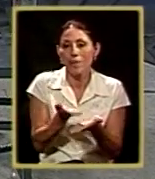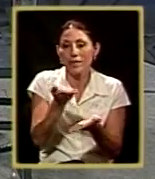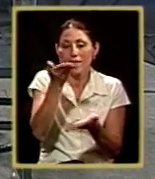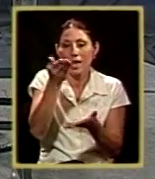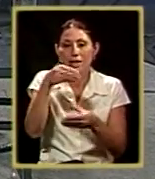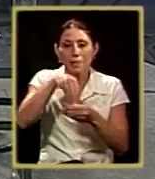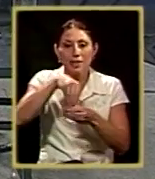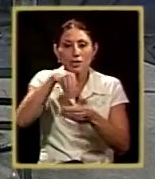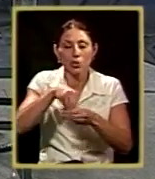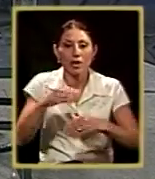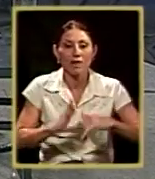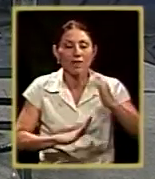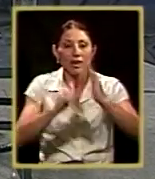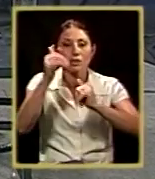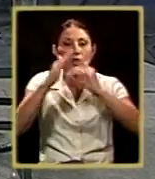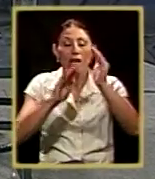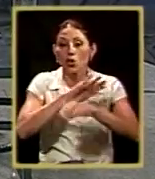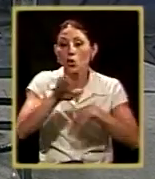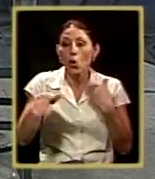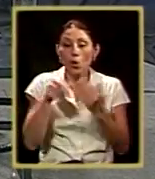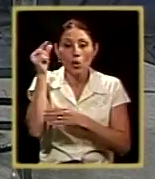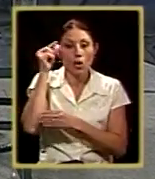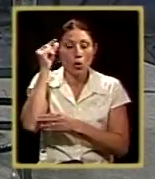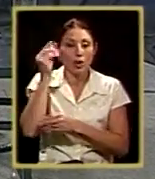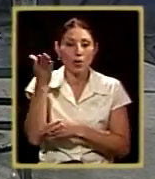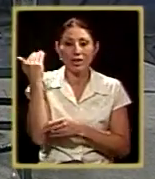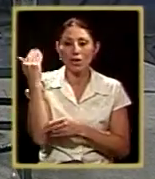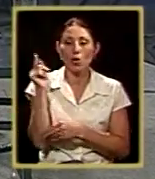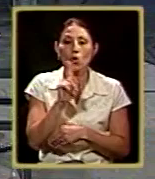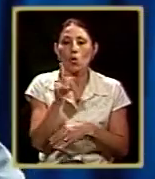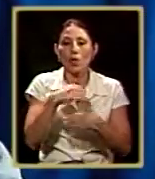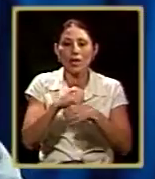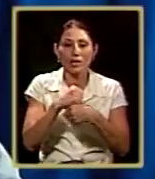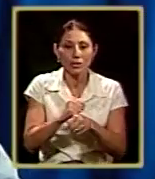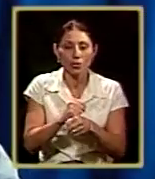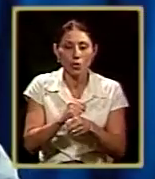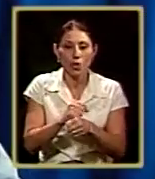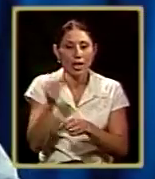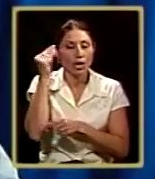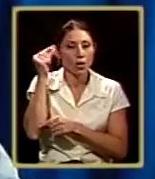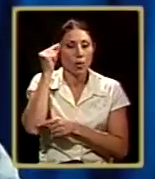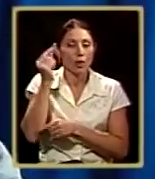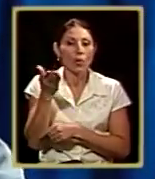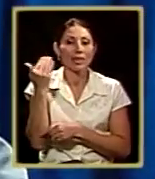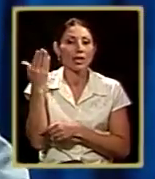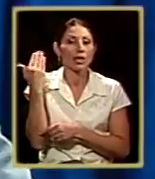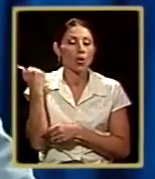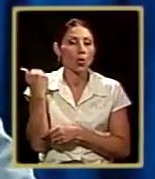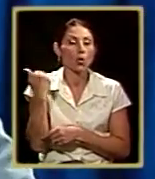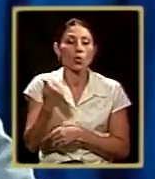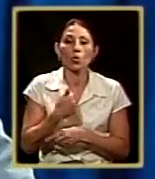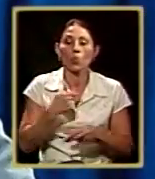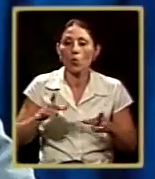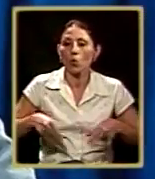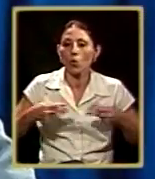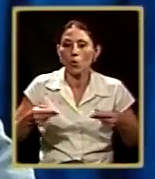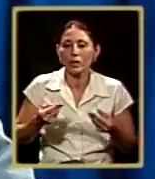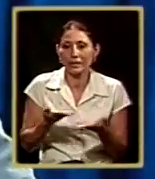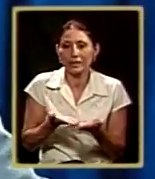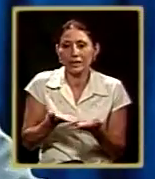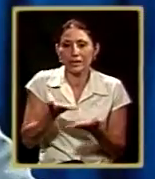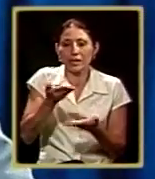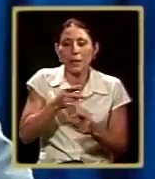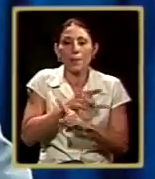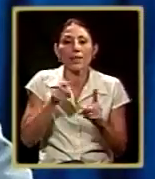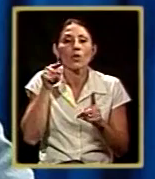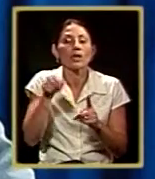lo que en el gobierno anterior no se dio. El gobierno anterior tuvo una contención del gasto muy alta, pero eso no se tradujo